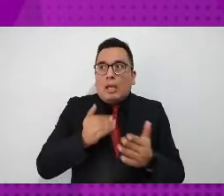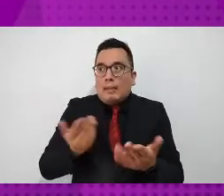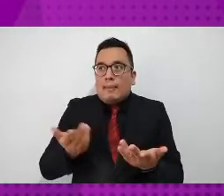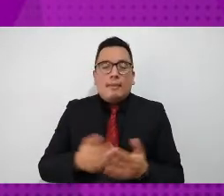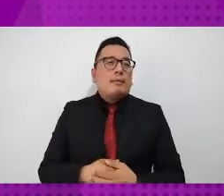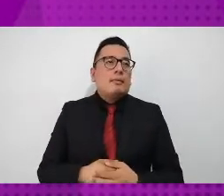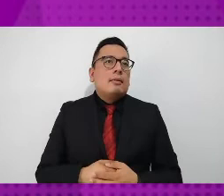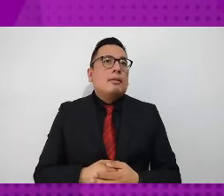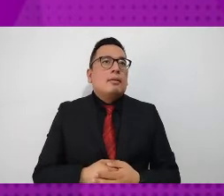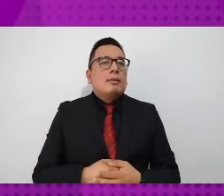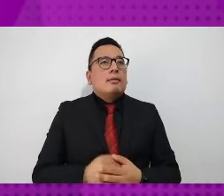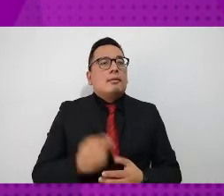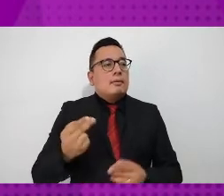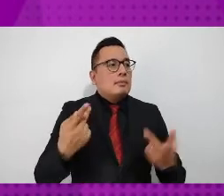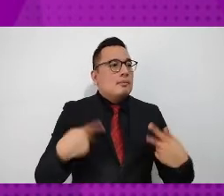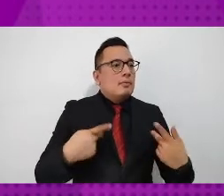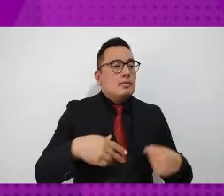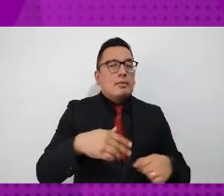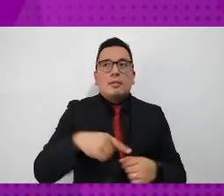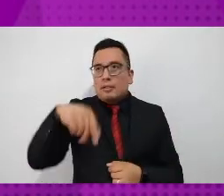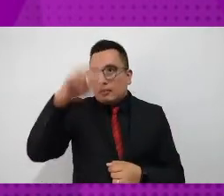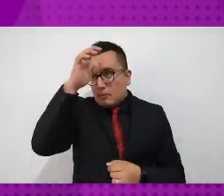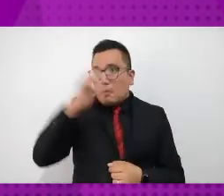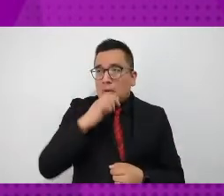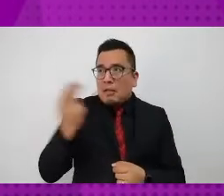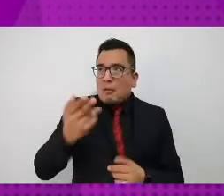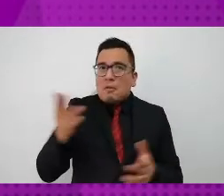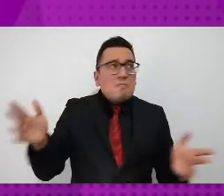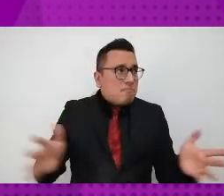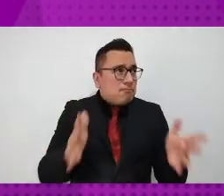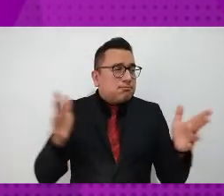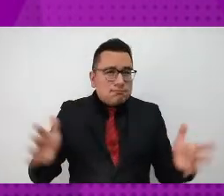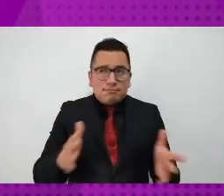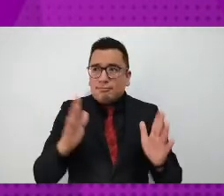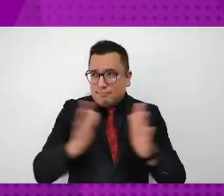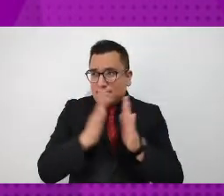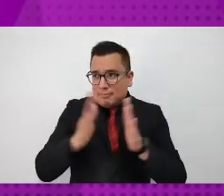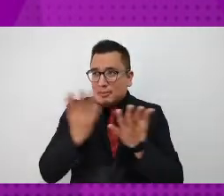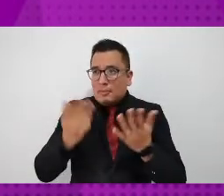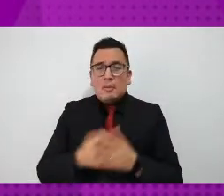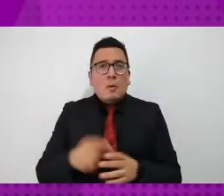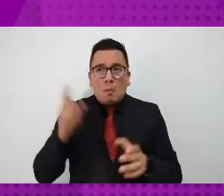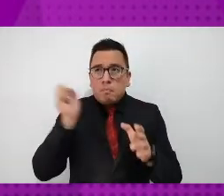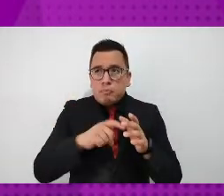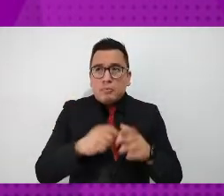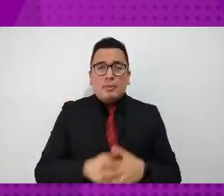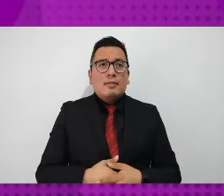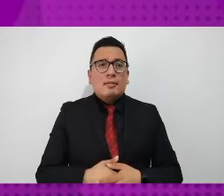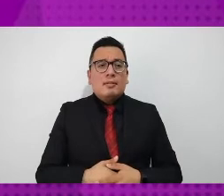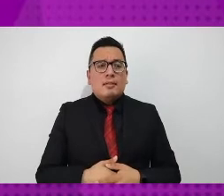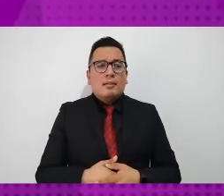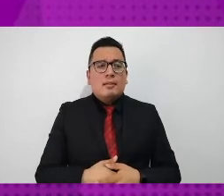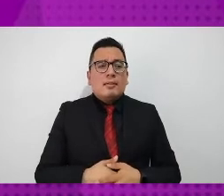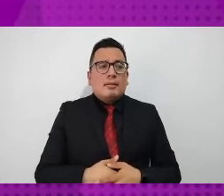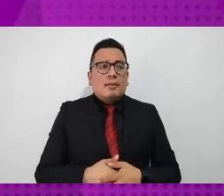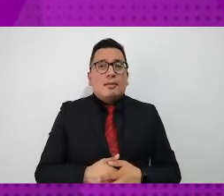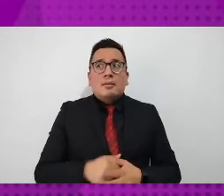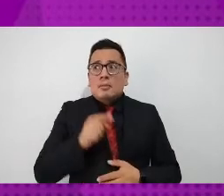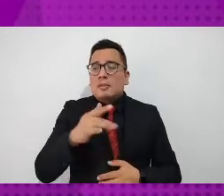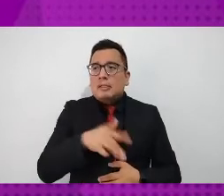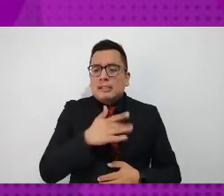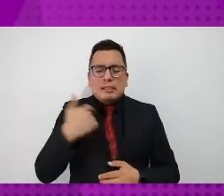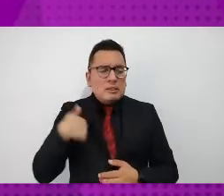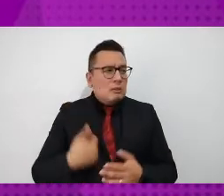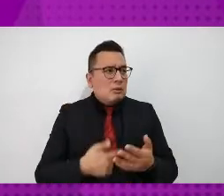a las y los ciudadanos de coahuila participen integre se anoten se no olviden se ahorita si